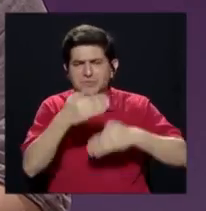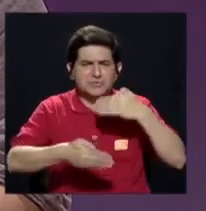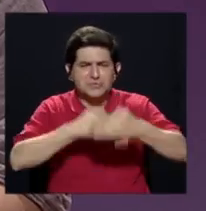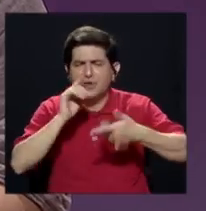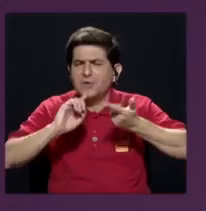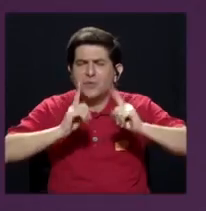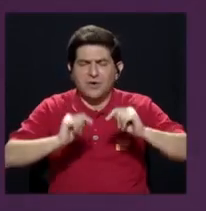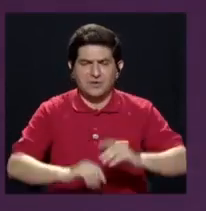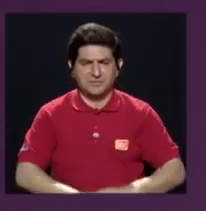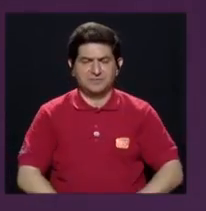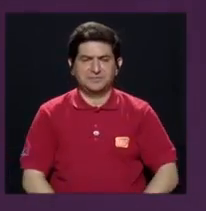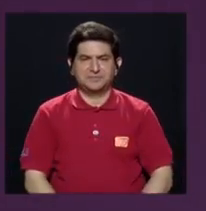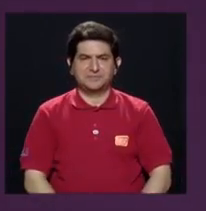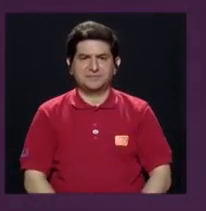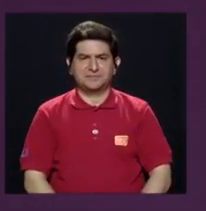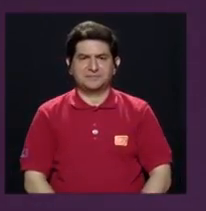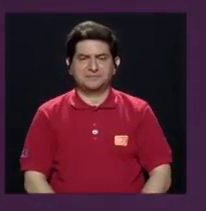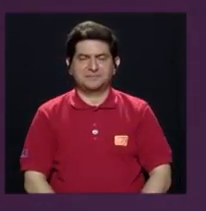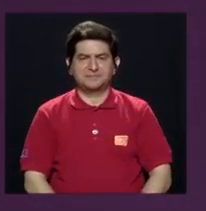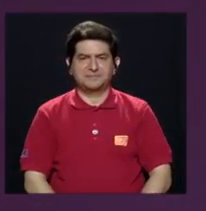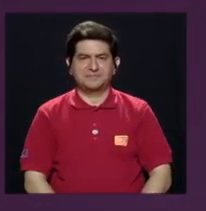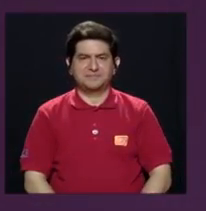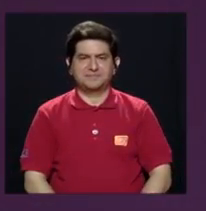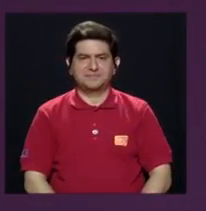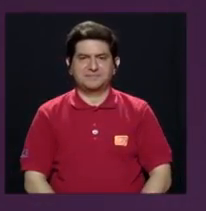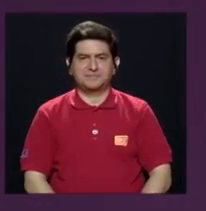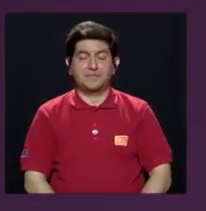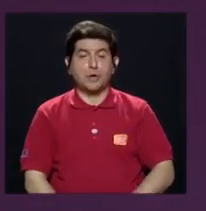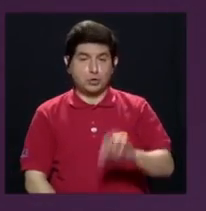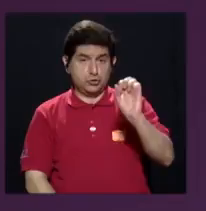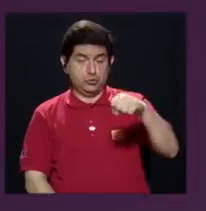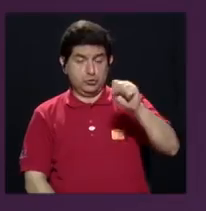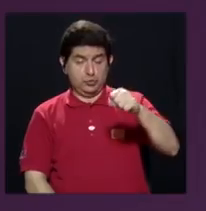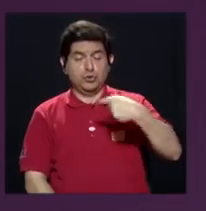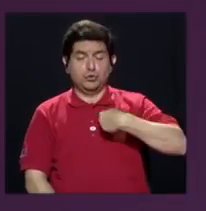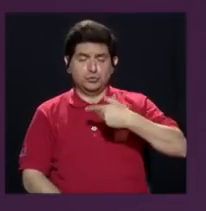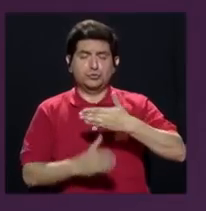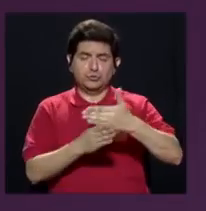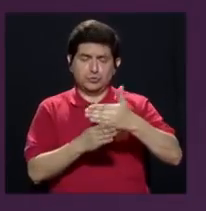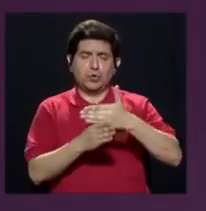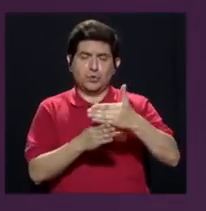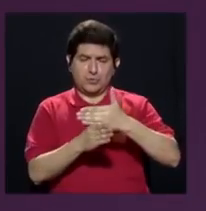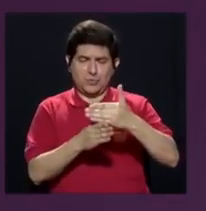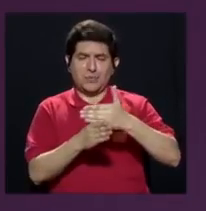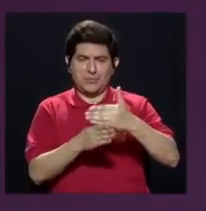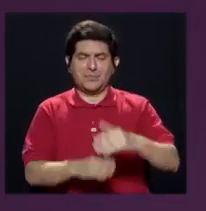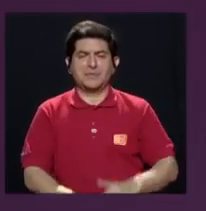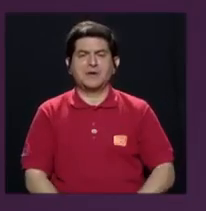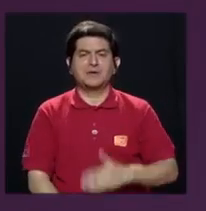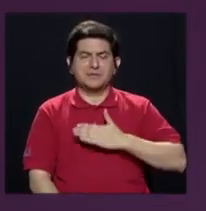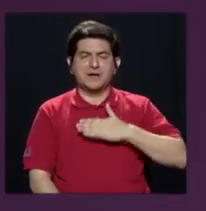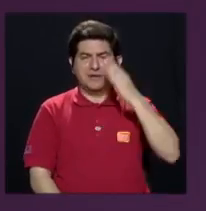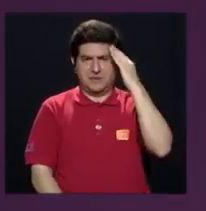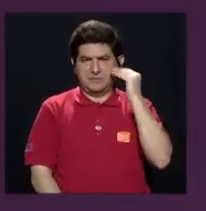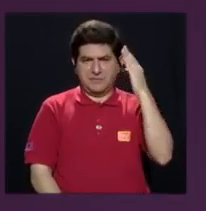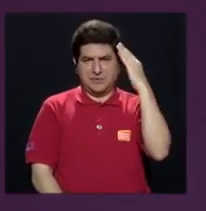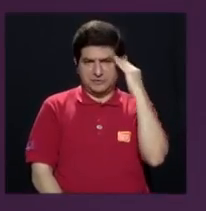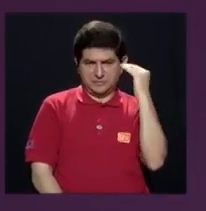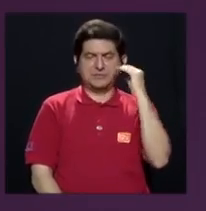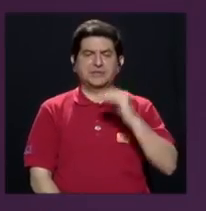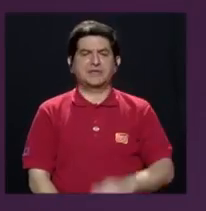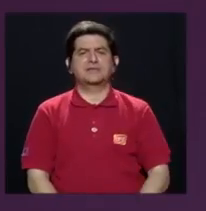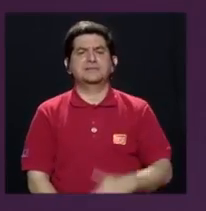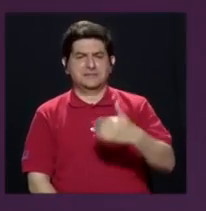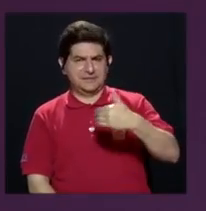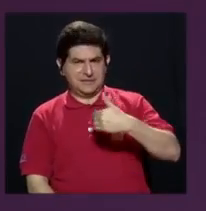sí eh Eh sí quiero compartir mi experiencia que he